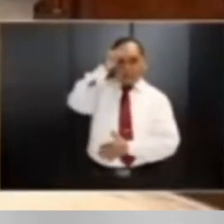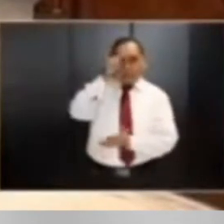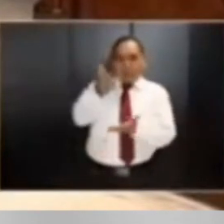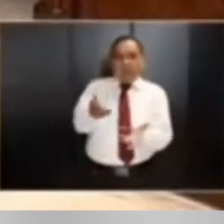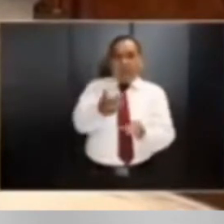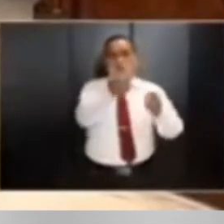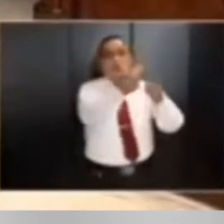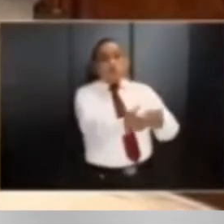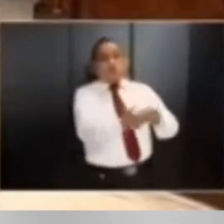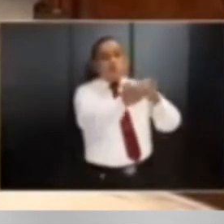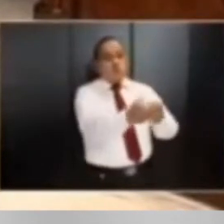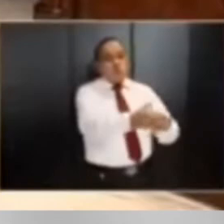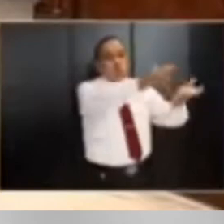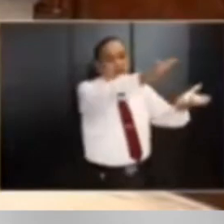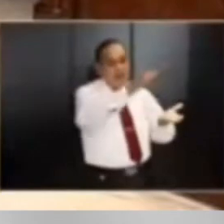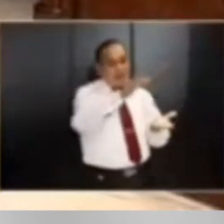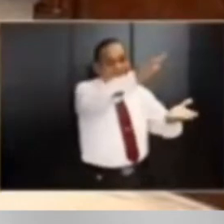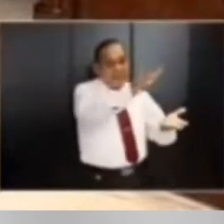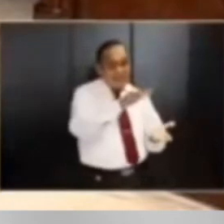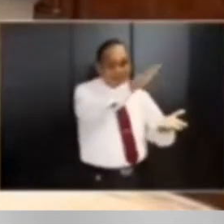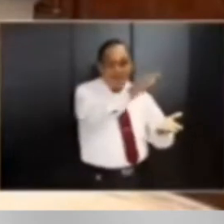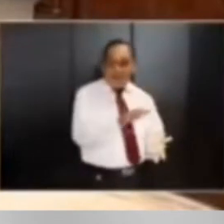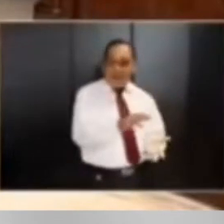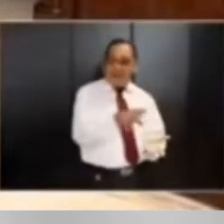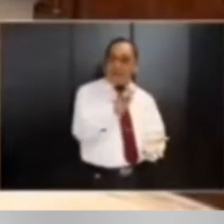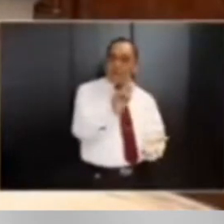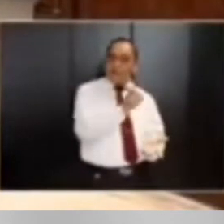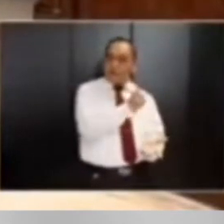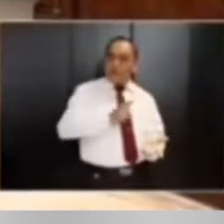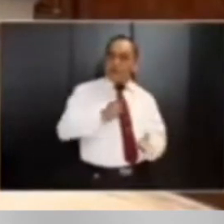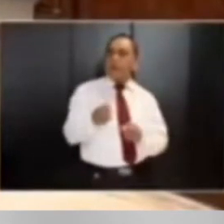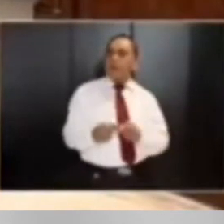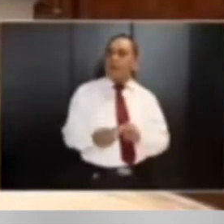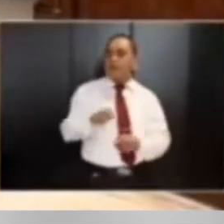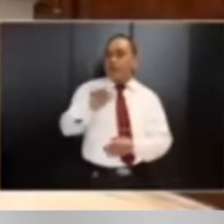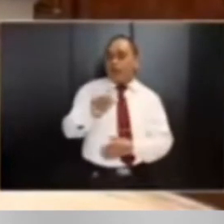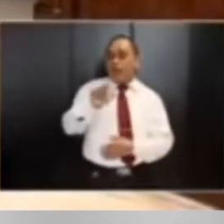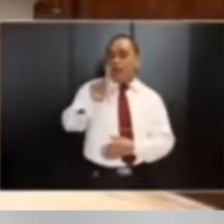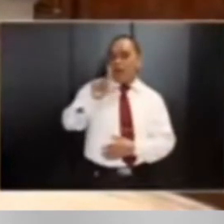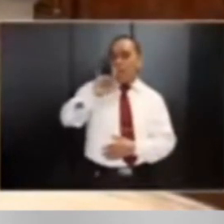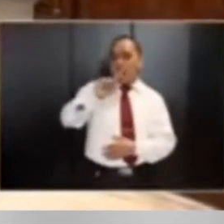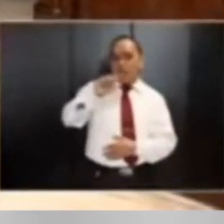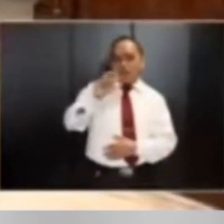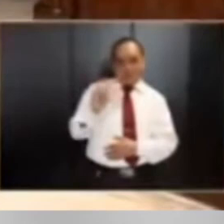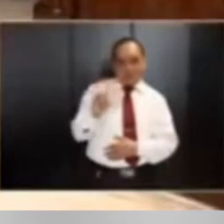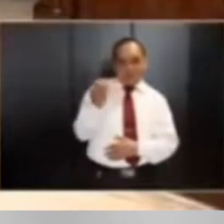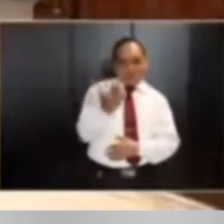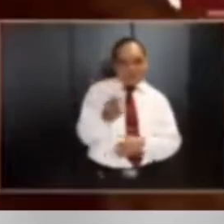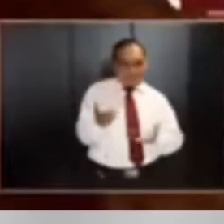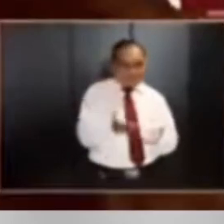se están despidiendo porque julio menchaca lleva 2 a 1 más de 2 a 1